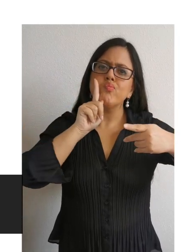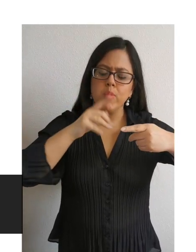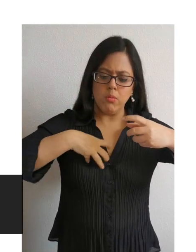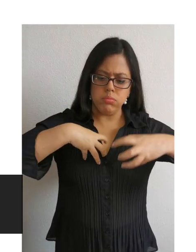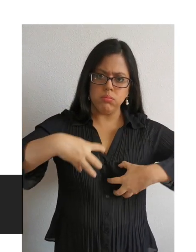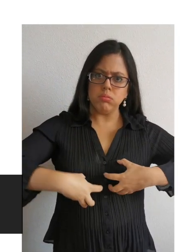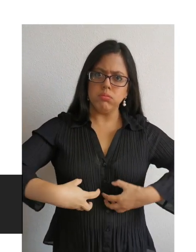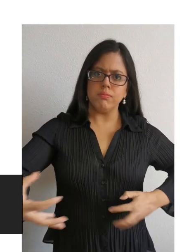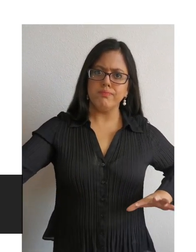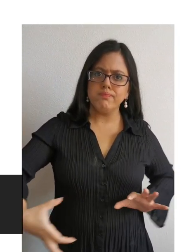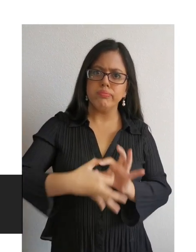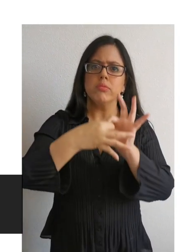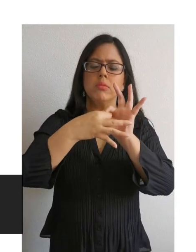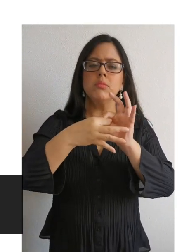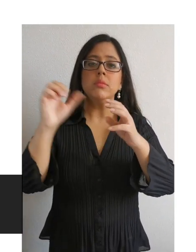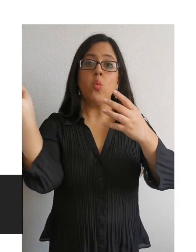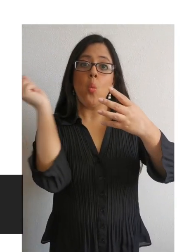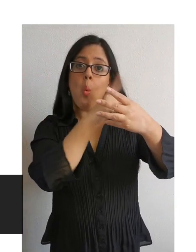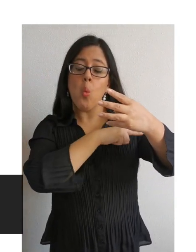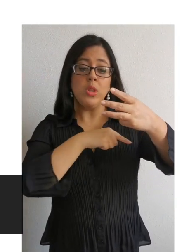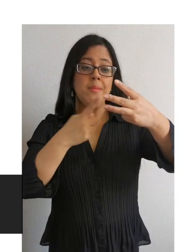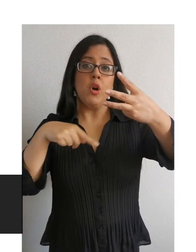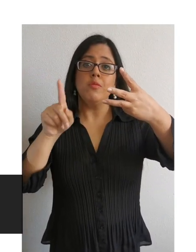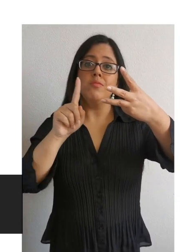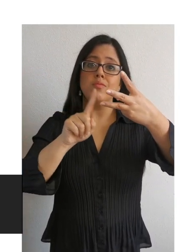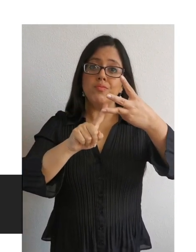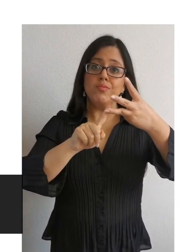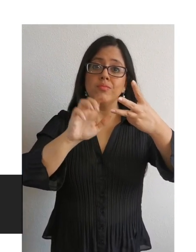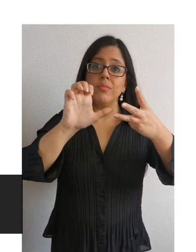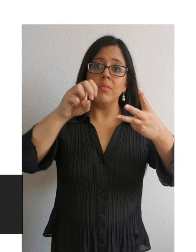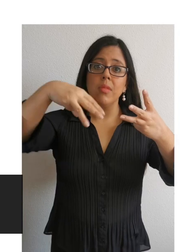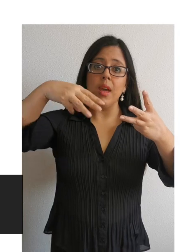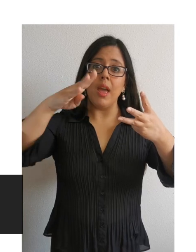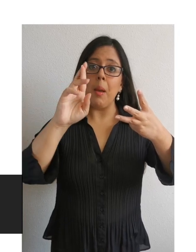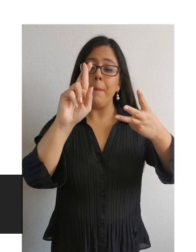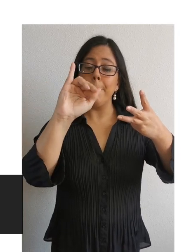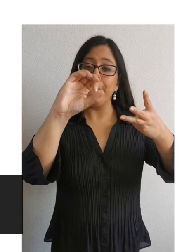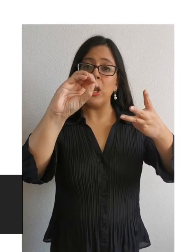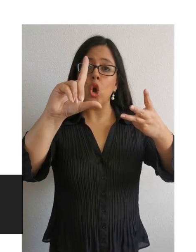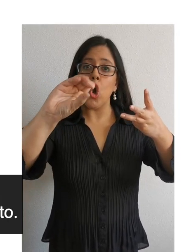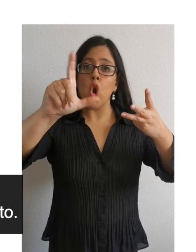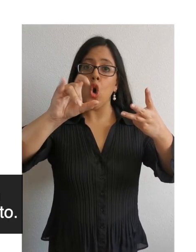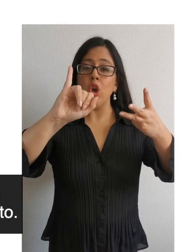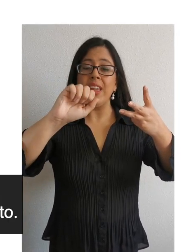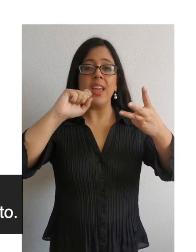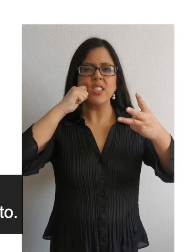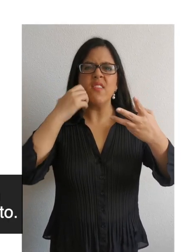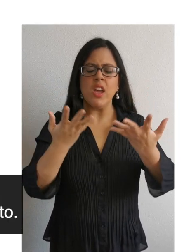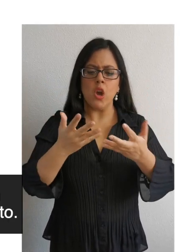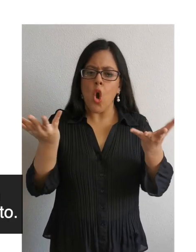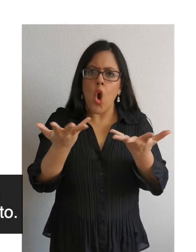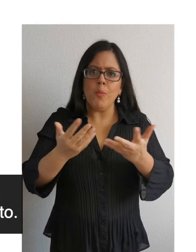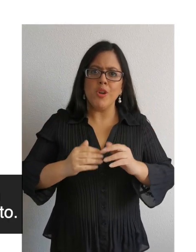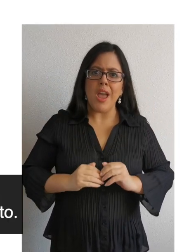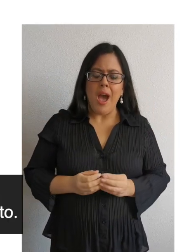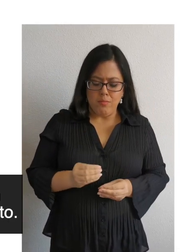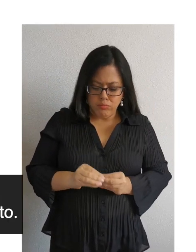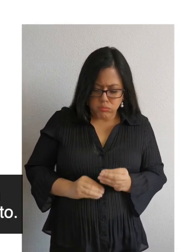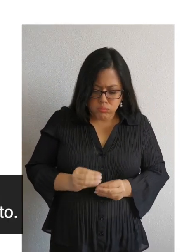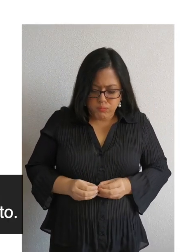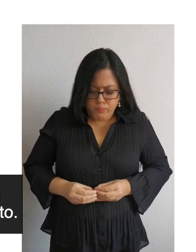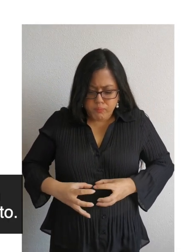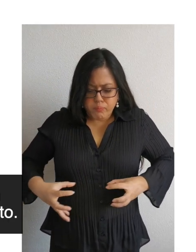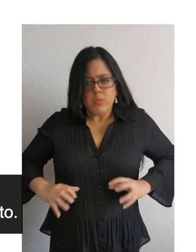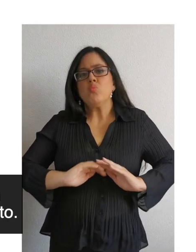conforman los distintos órganos del cuerpo humano. Y en último lugar tenemos la embriología, que es la secuencia de procesos que permiten explicar el desarrollo y